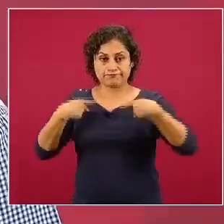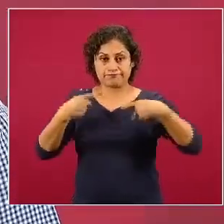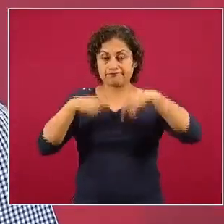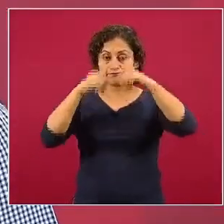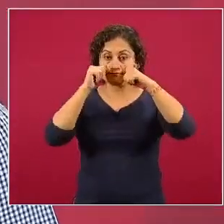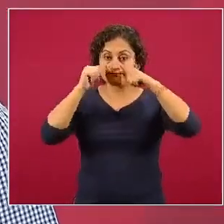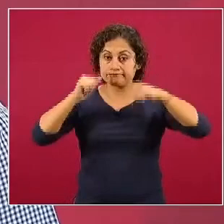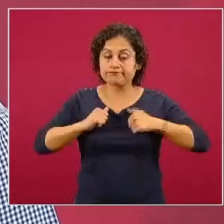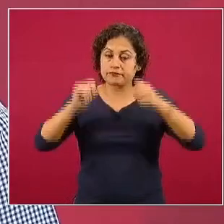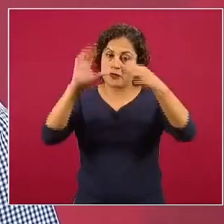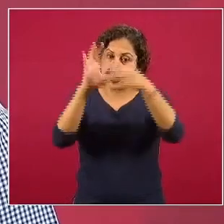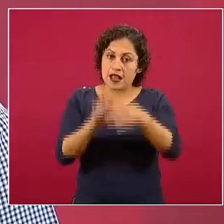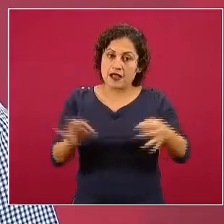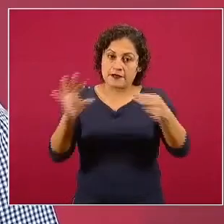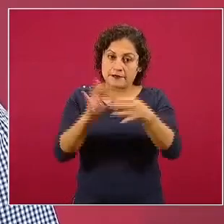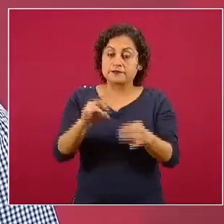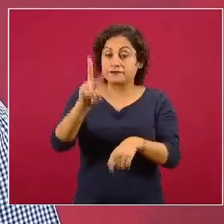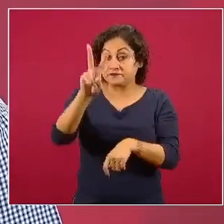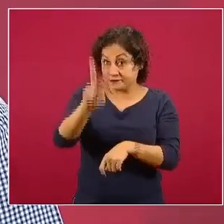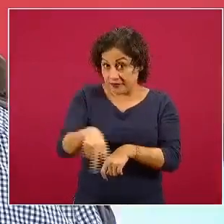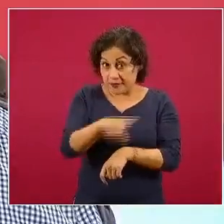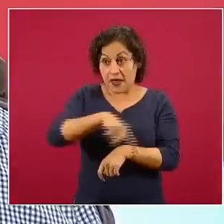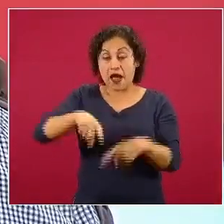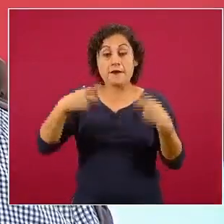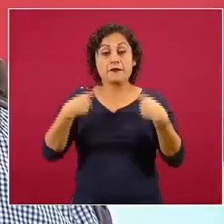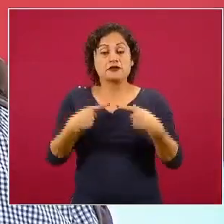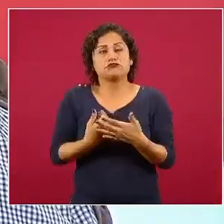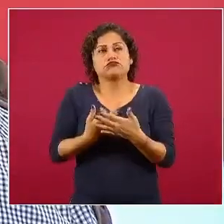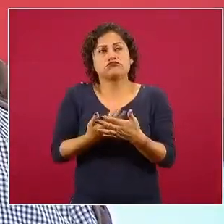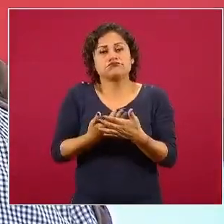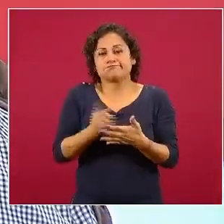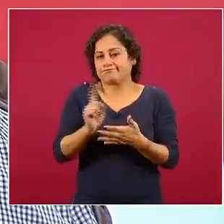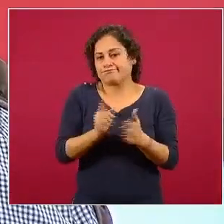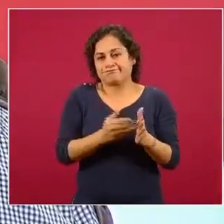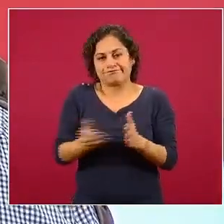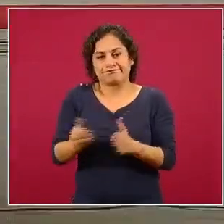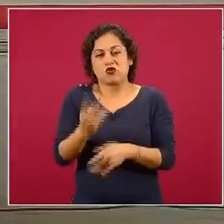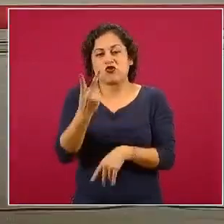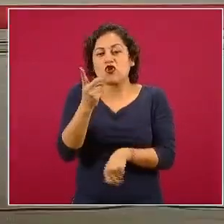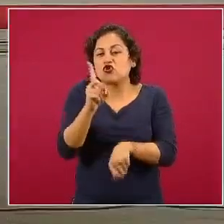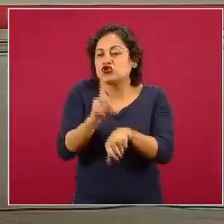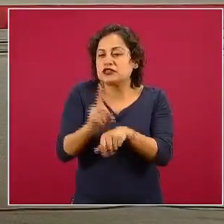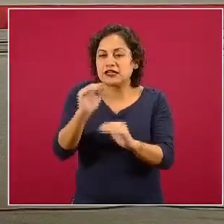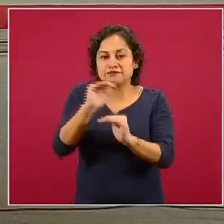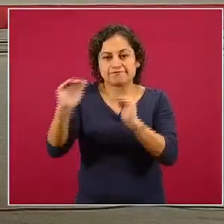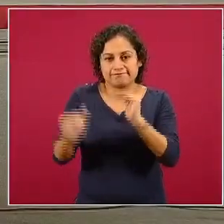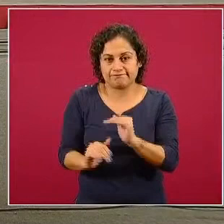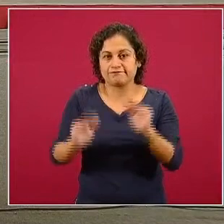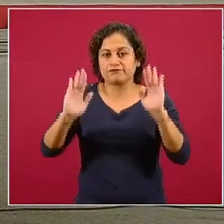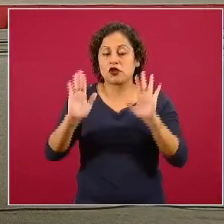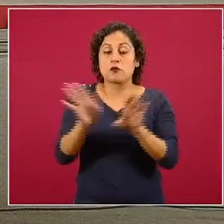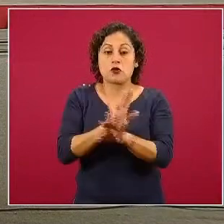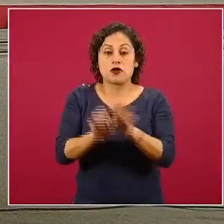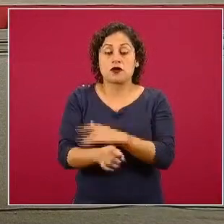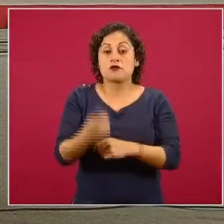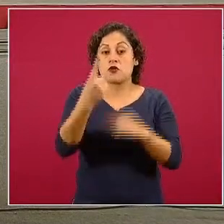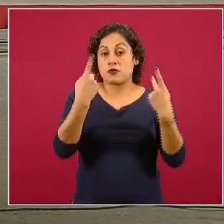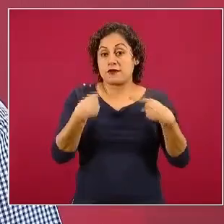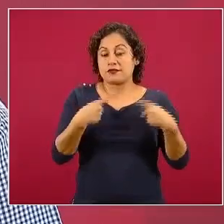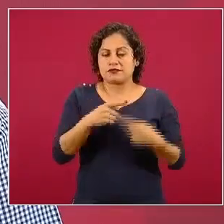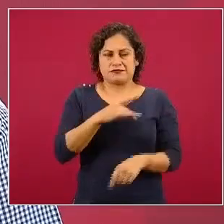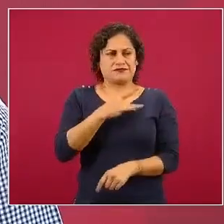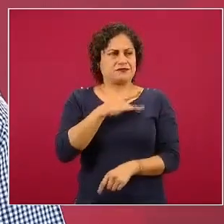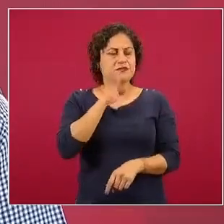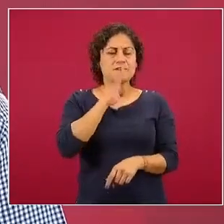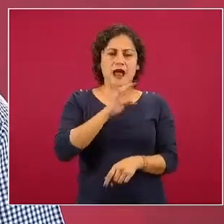este número debería de disminuir al menos por debajo de los 2 días. O sea, es decir, que una persona que tiene signos y síntomas de